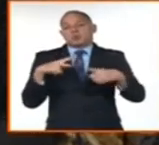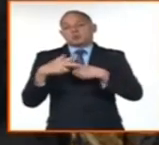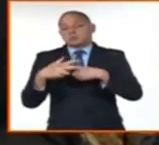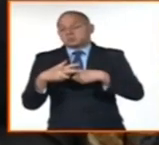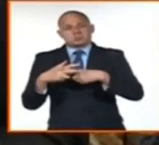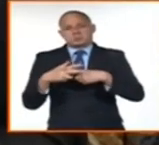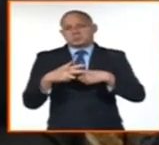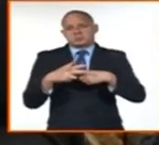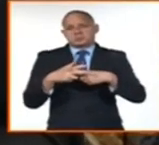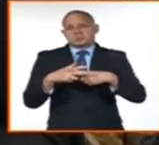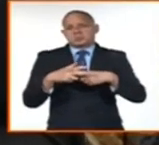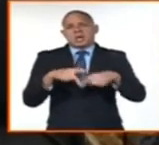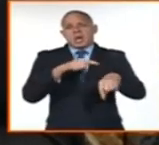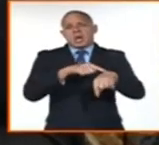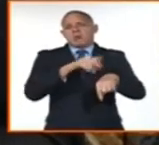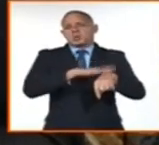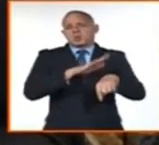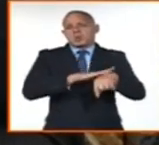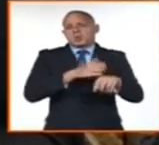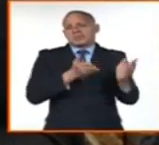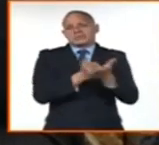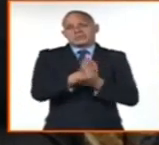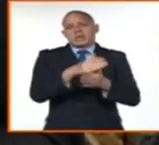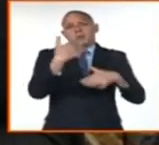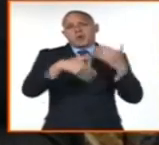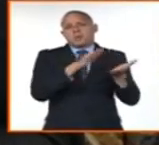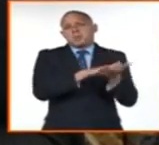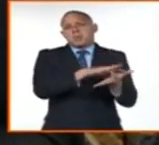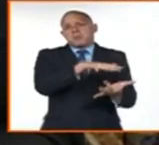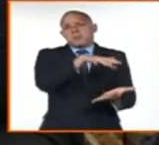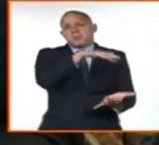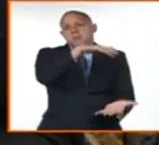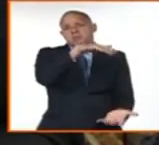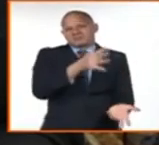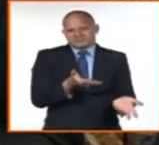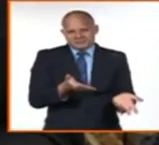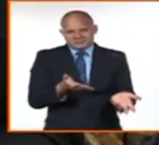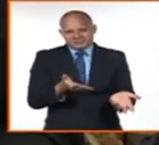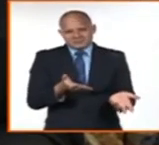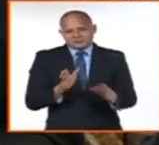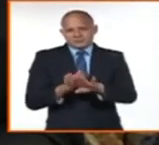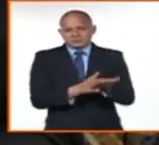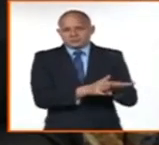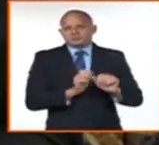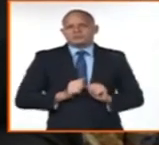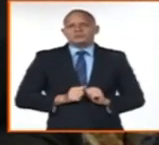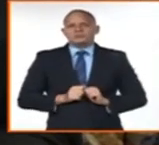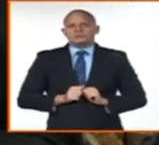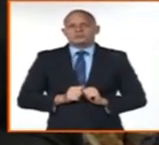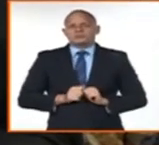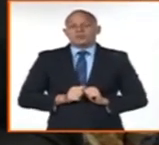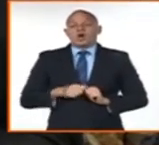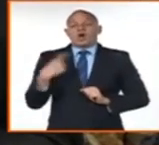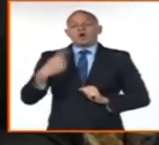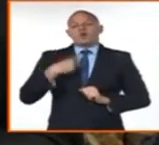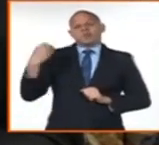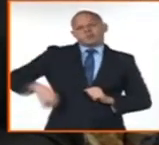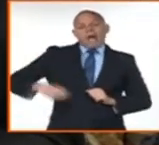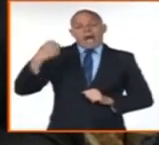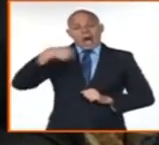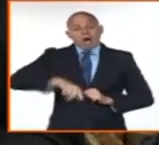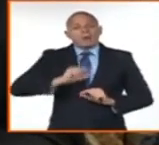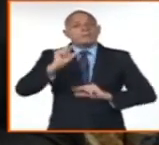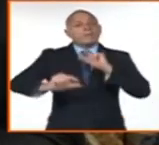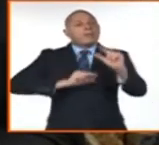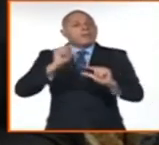nos vuelven a repetir. Estamos defendiendo mucho, cada vez ampliar más la democracia sobre la base